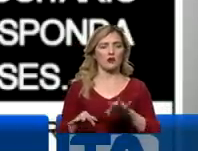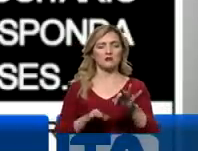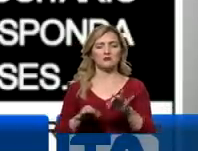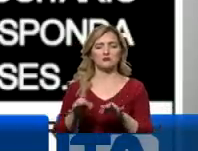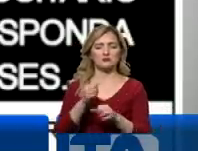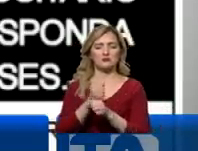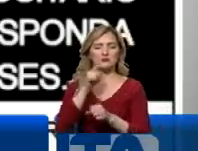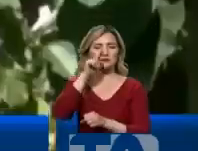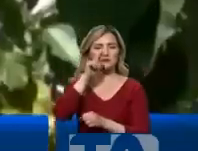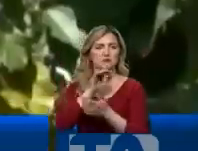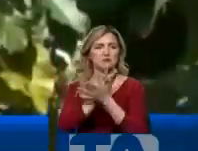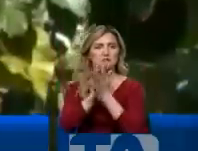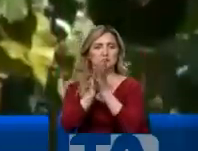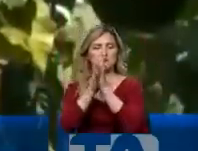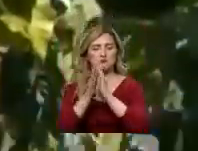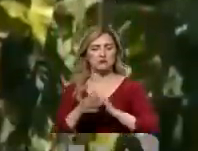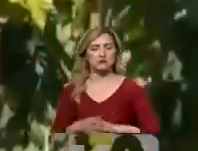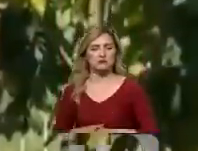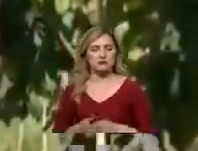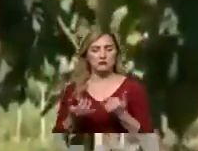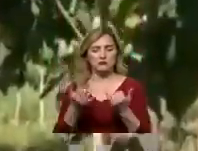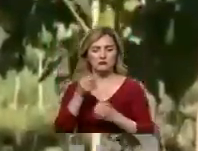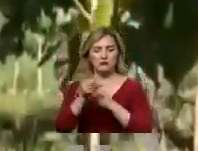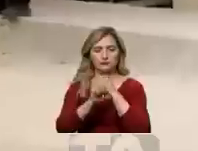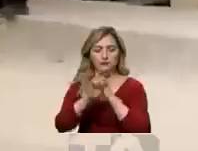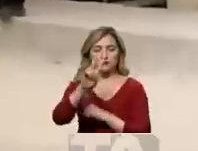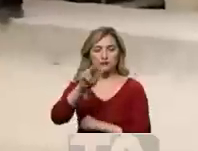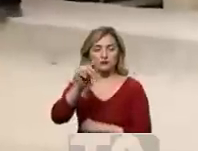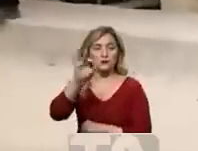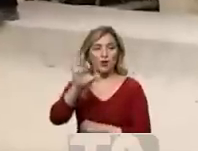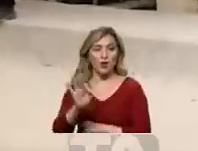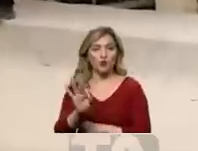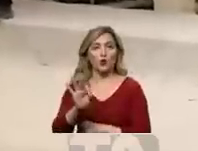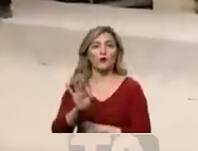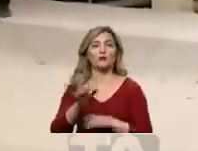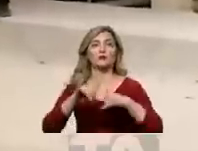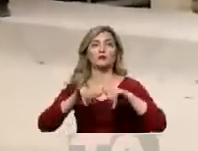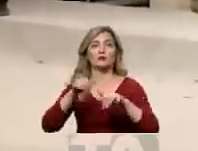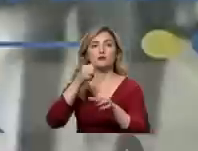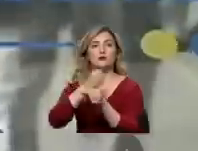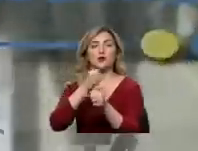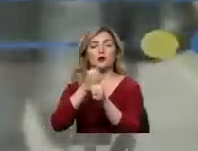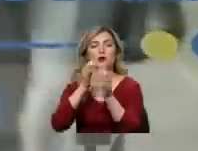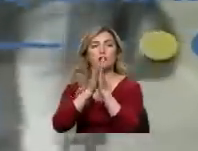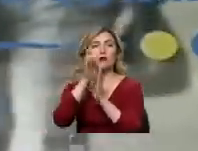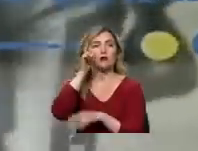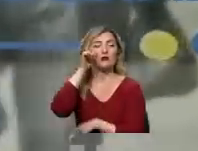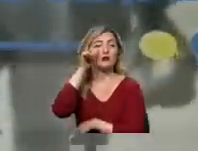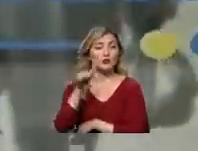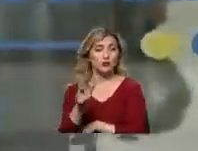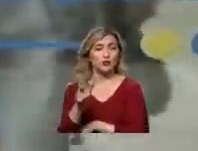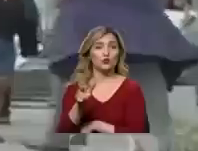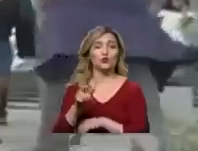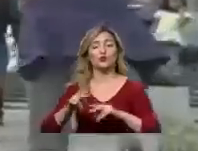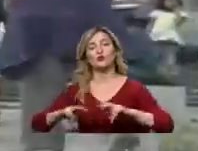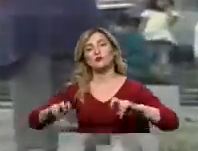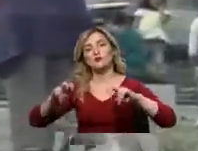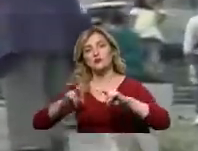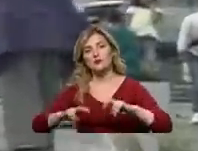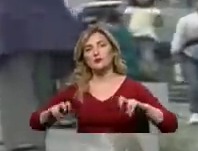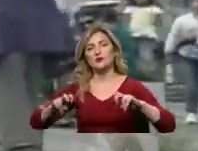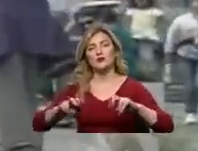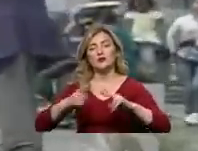a los trabajadores. Hoy, en 2019, quienes ahí continúan laborando piden a la Fiscalía que en las indagaciones que ya se